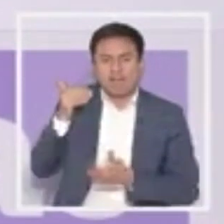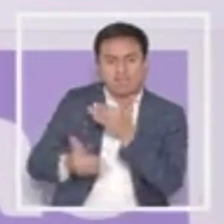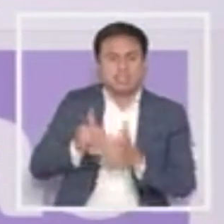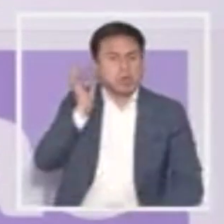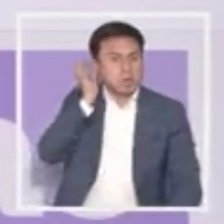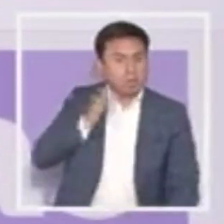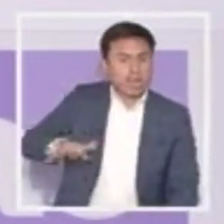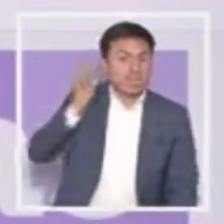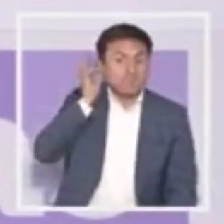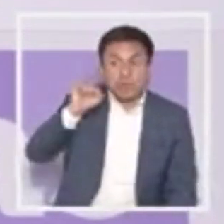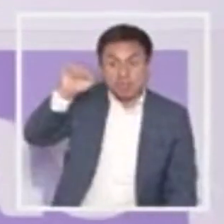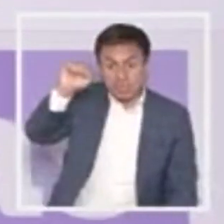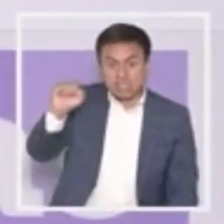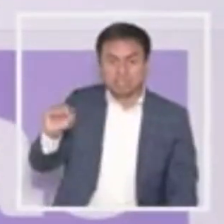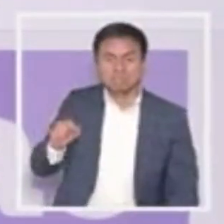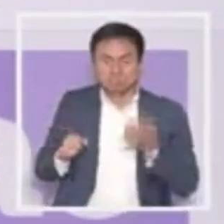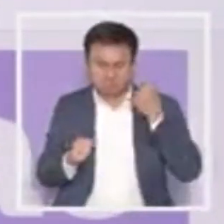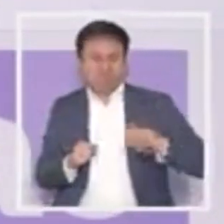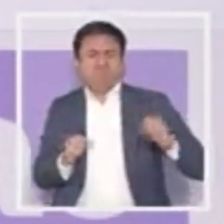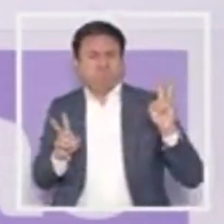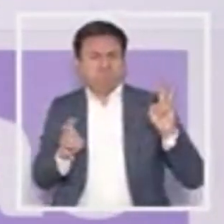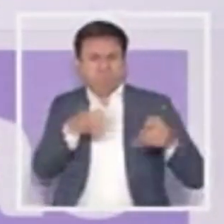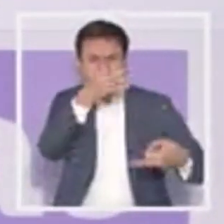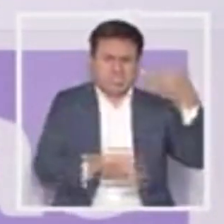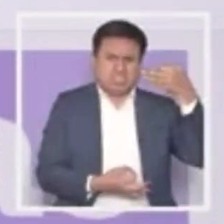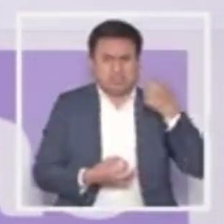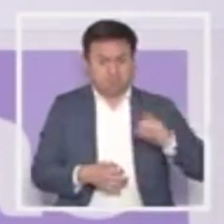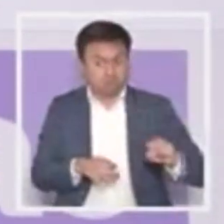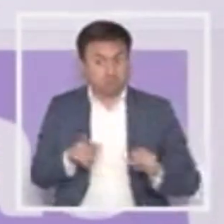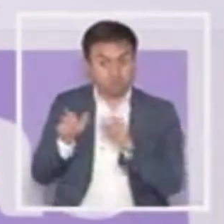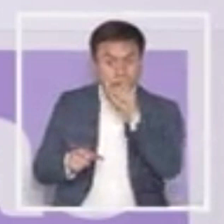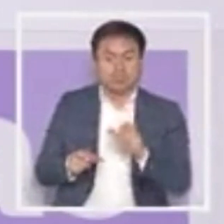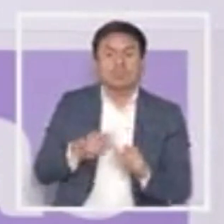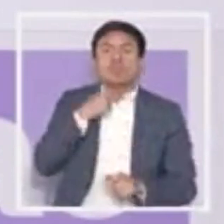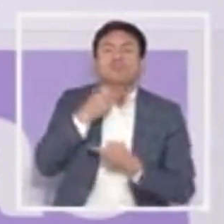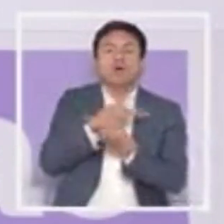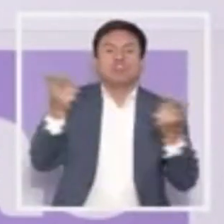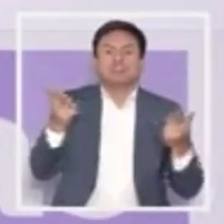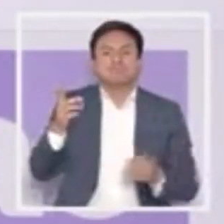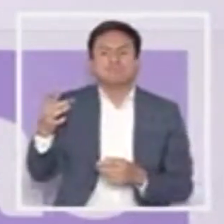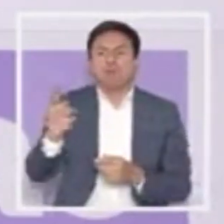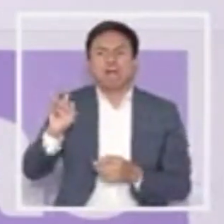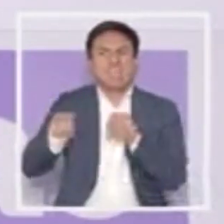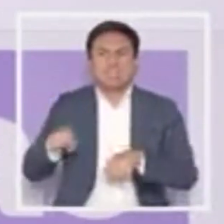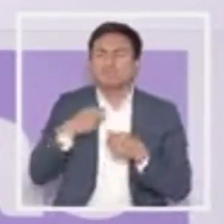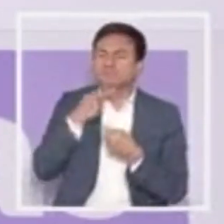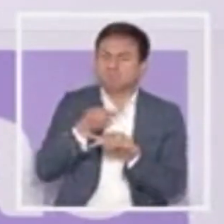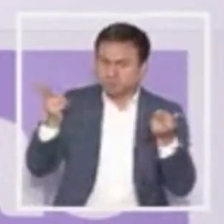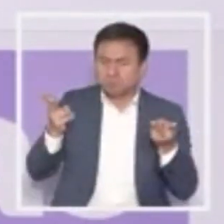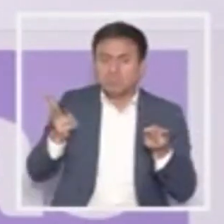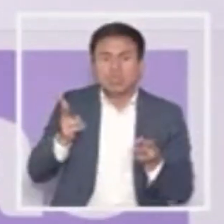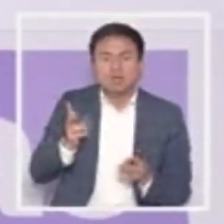las mujeres y feministas que se han rebelado contra la injusticia, que han alzado la voz frente a lo inaceptable,